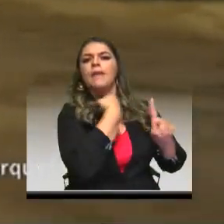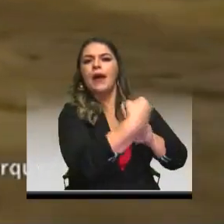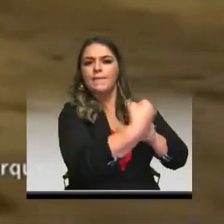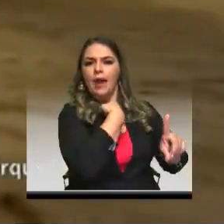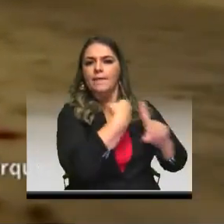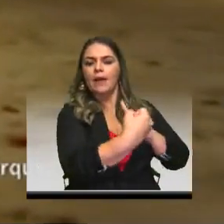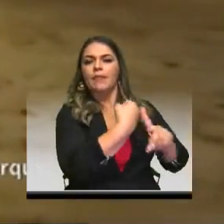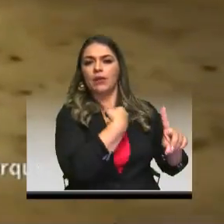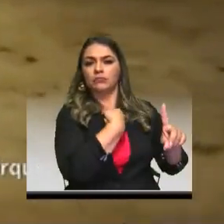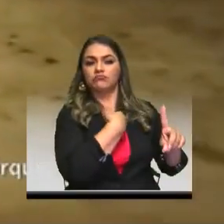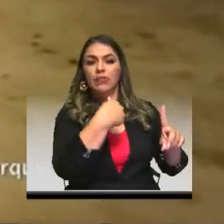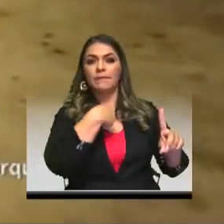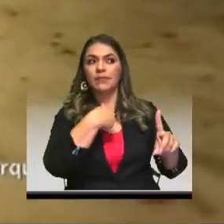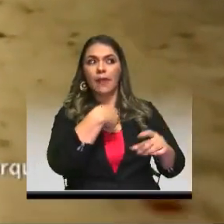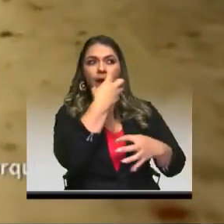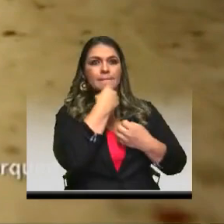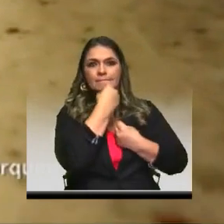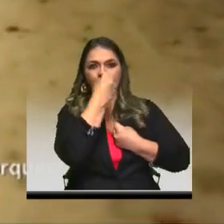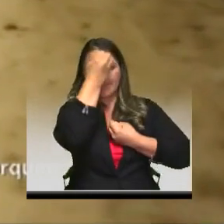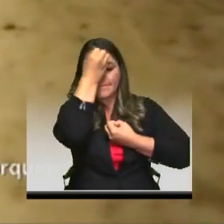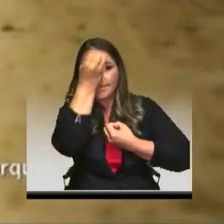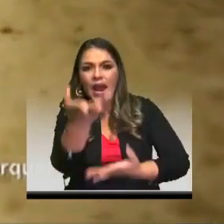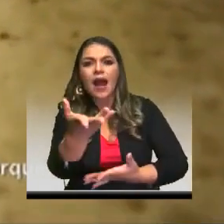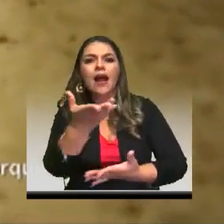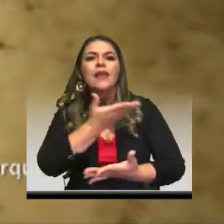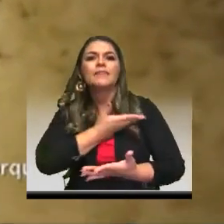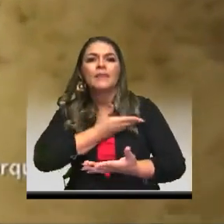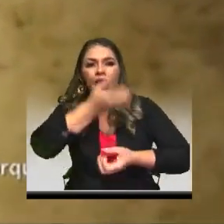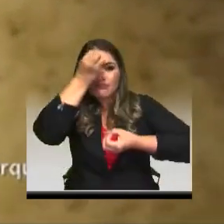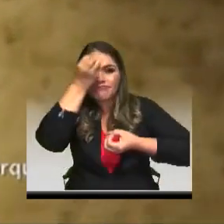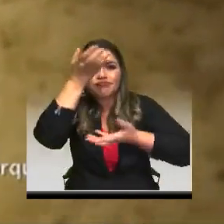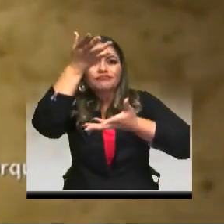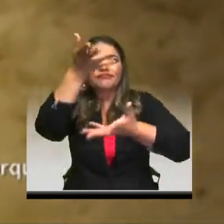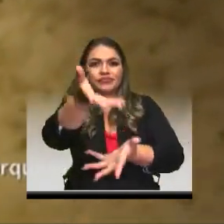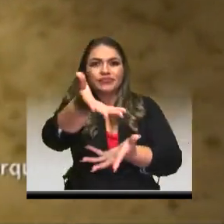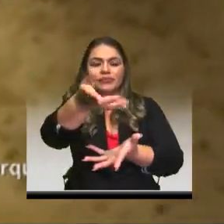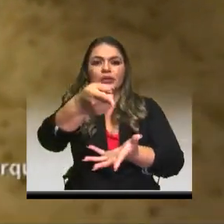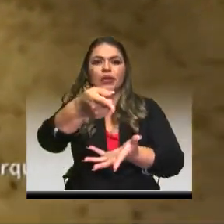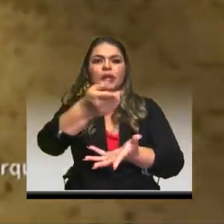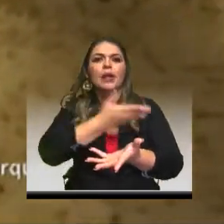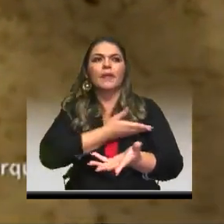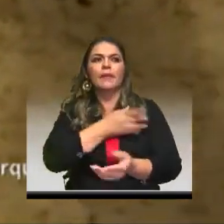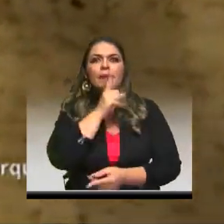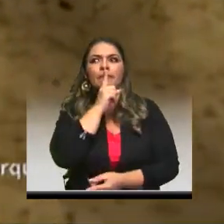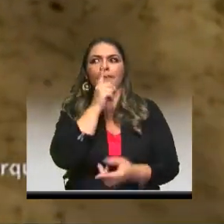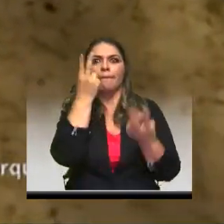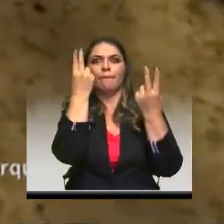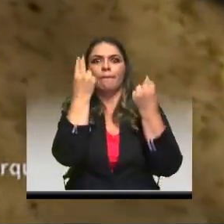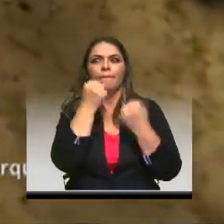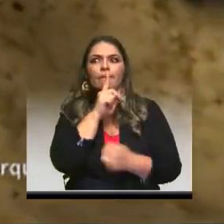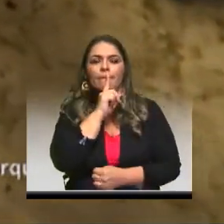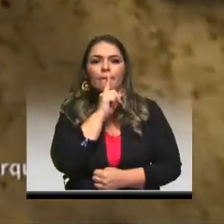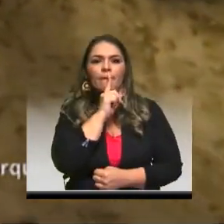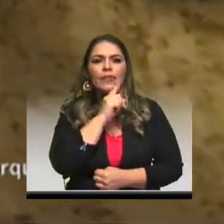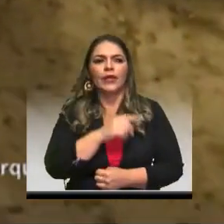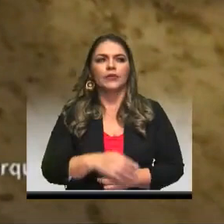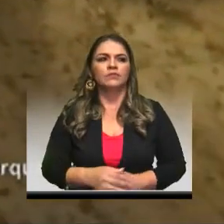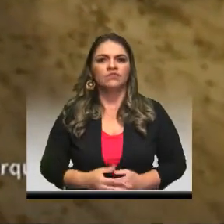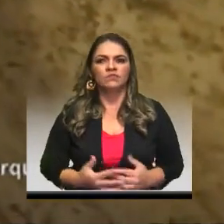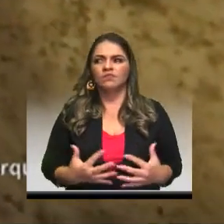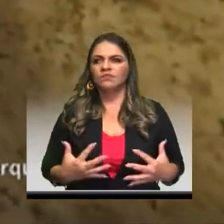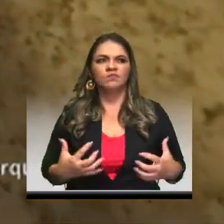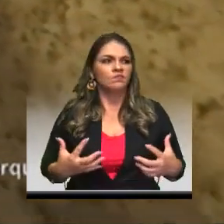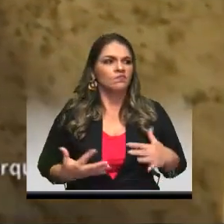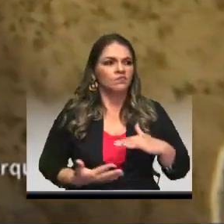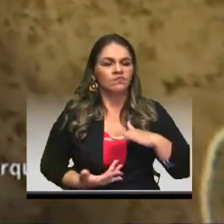el padre y la mamá lo sabía y no había hecho nada al respecto. Entonces lo que hace es